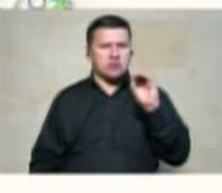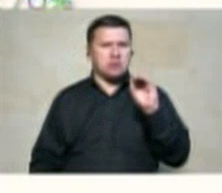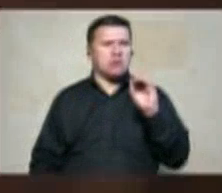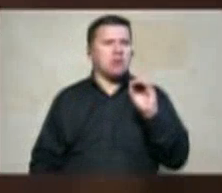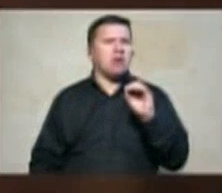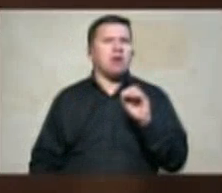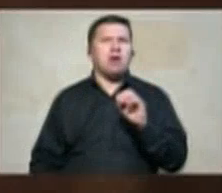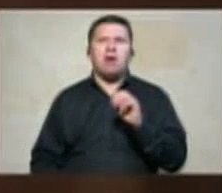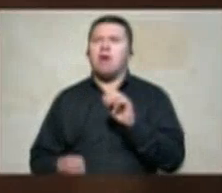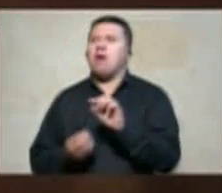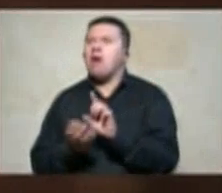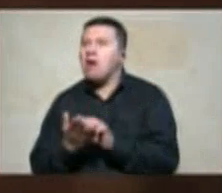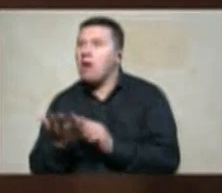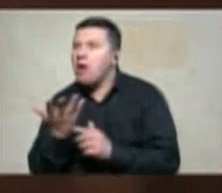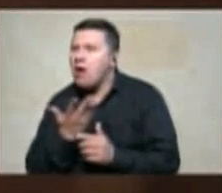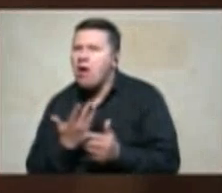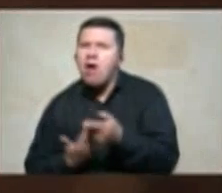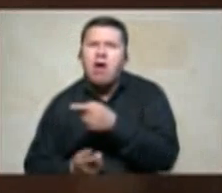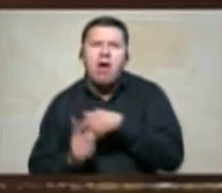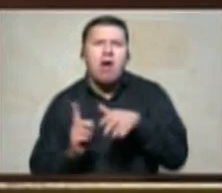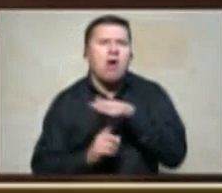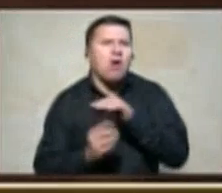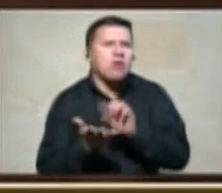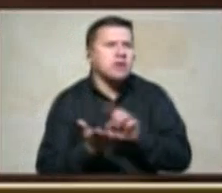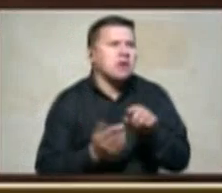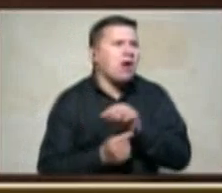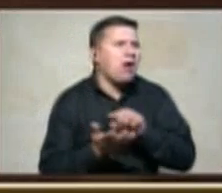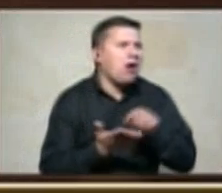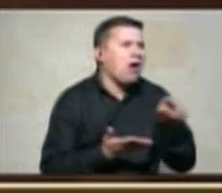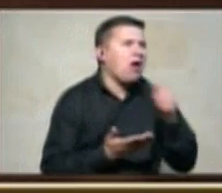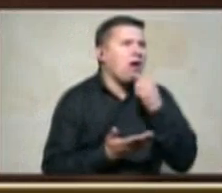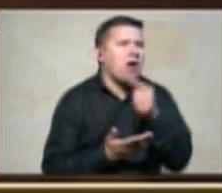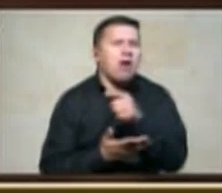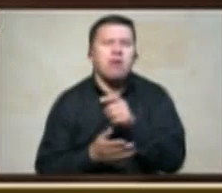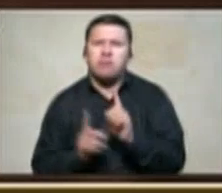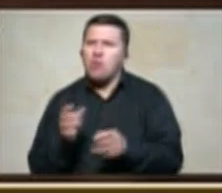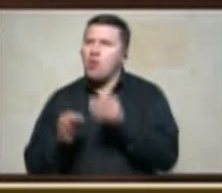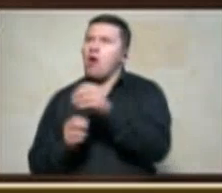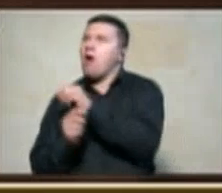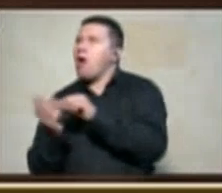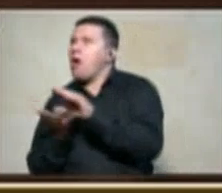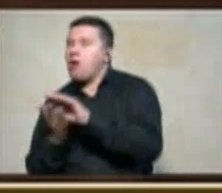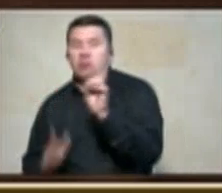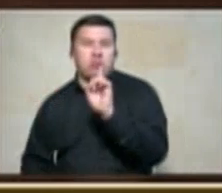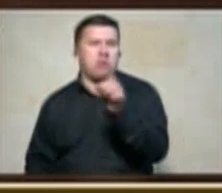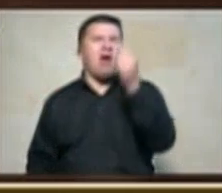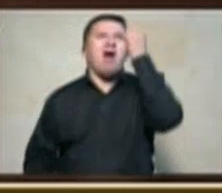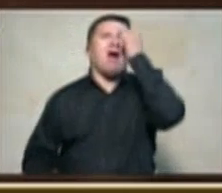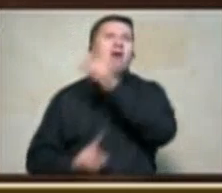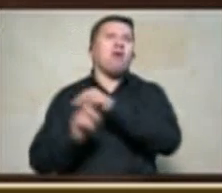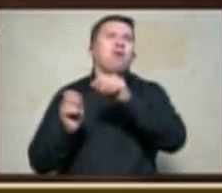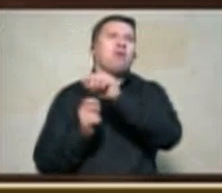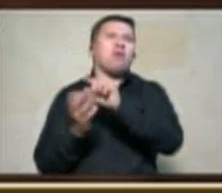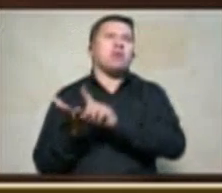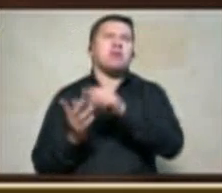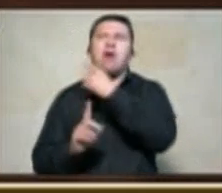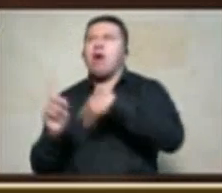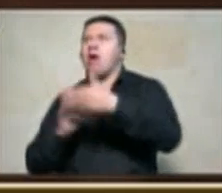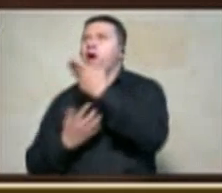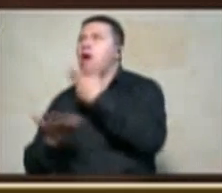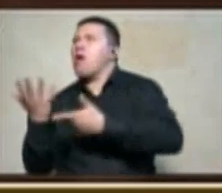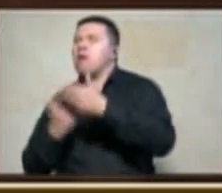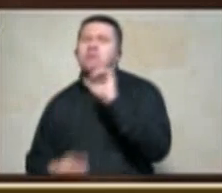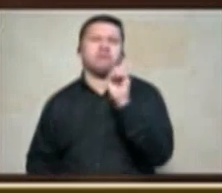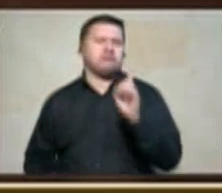contextos. Lo mismo con la Comisión Colombiana de Juristas. Aquí se ha dicho que estas organizaciones de la